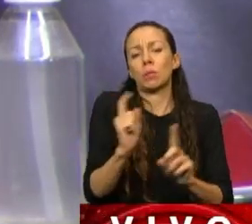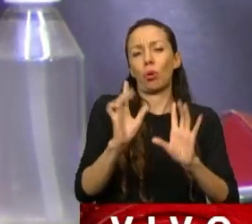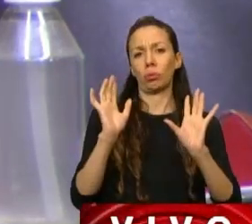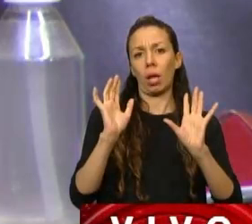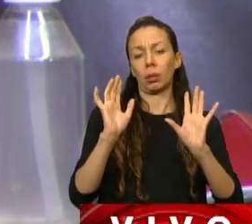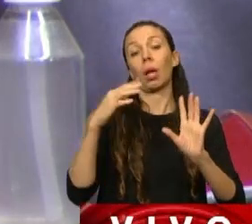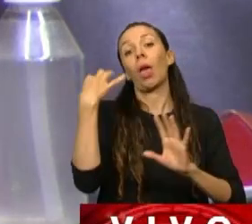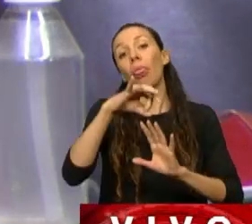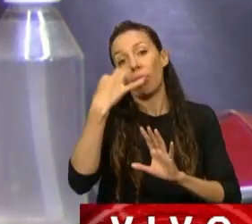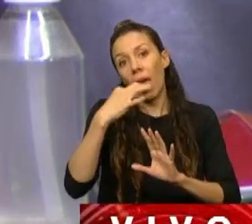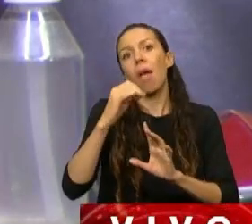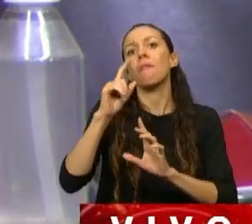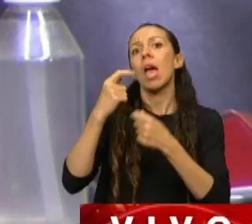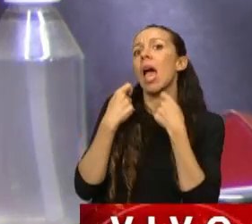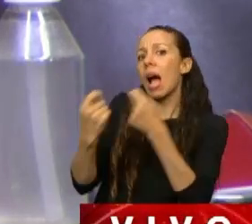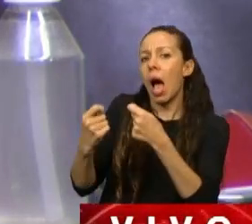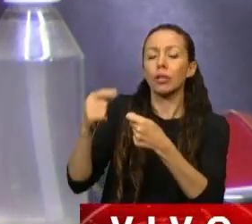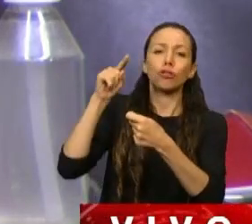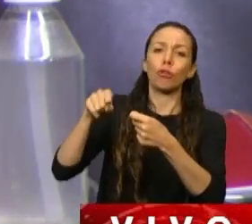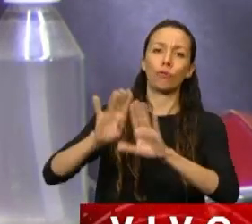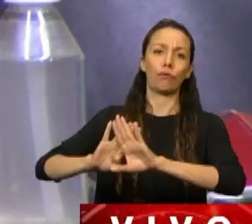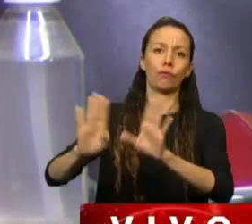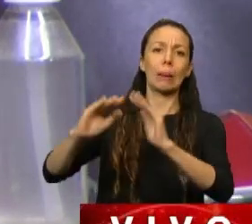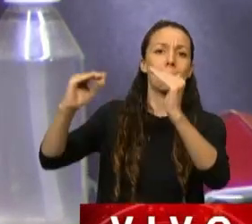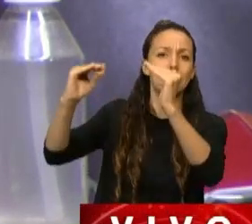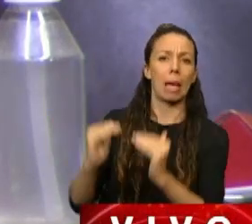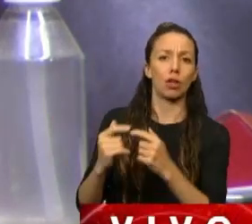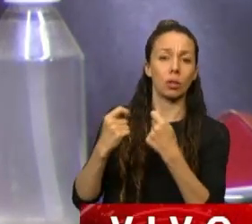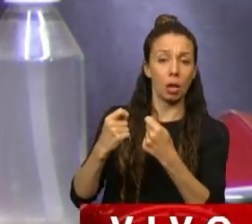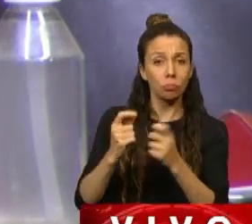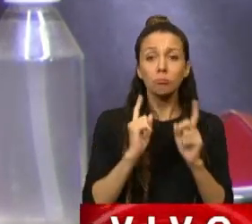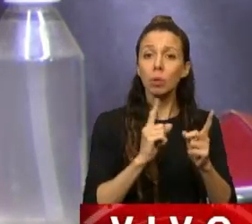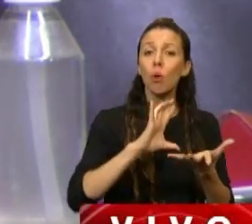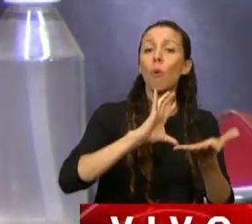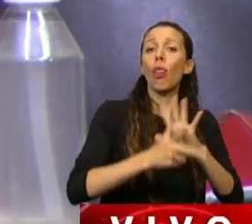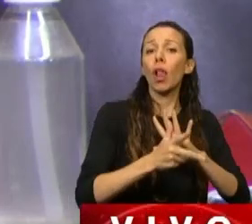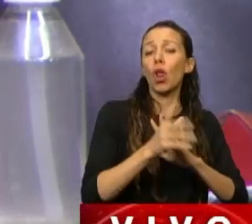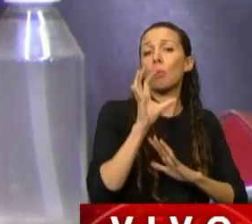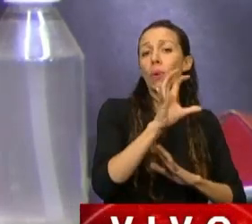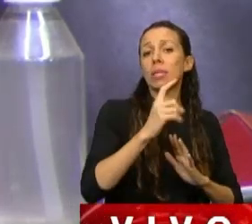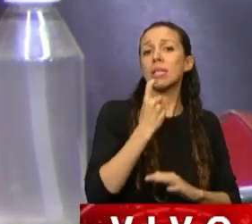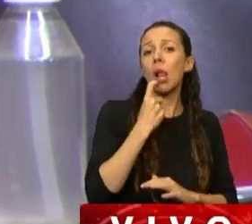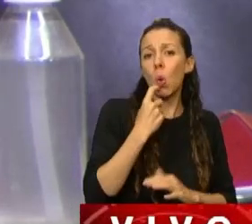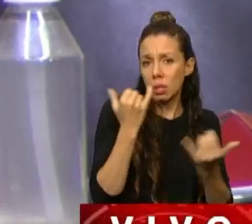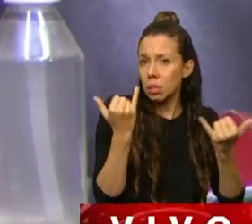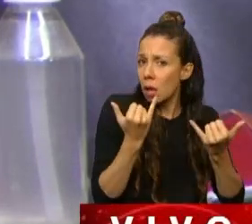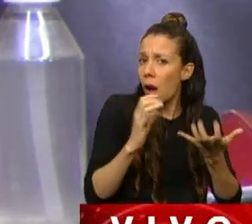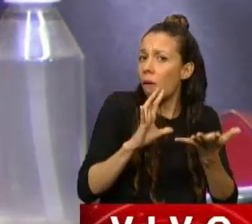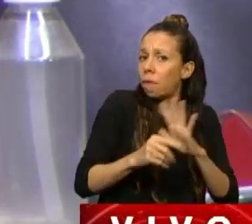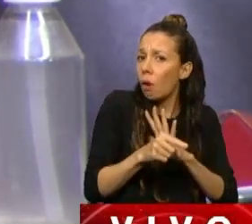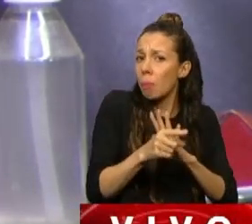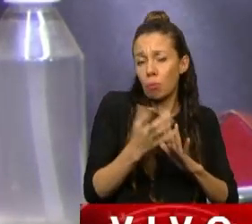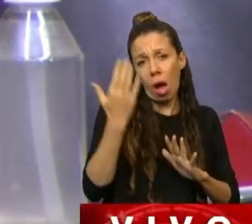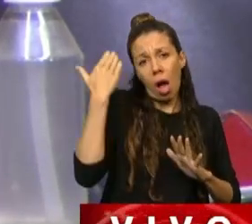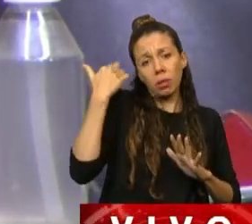que eliminarlos y esta vez en parte lo que el modelo san luis tiene puesto que el magro san luis ustedes saben que no tenía